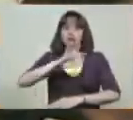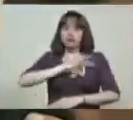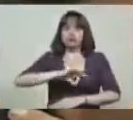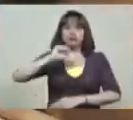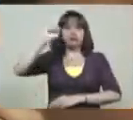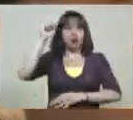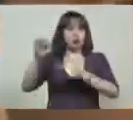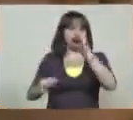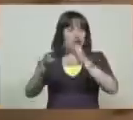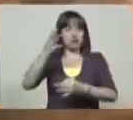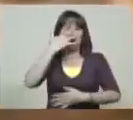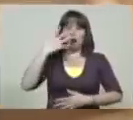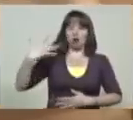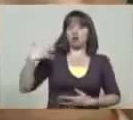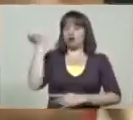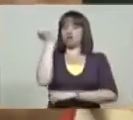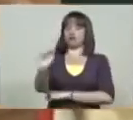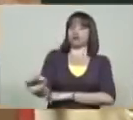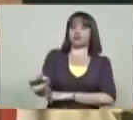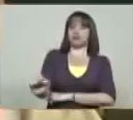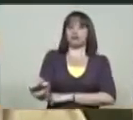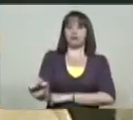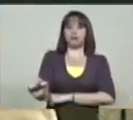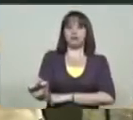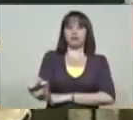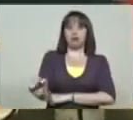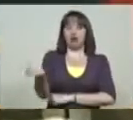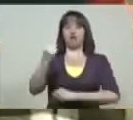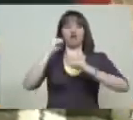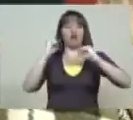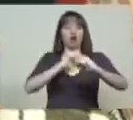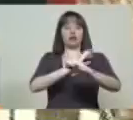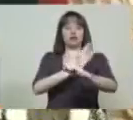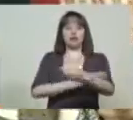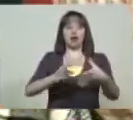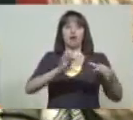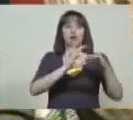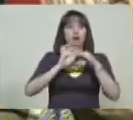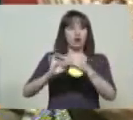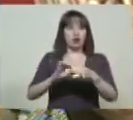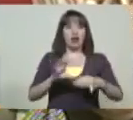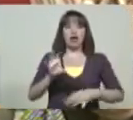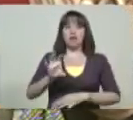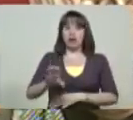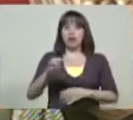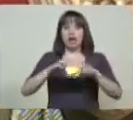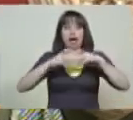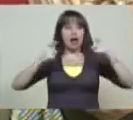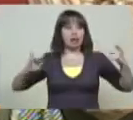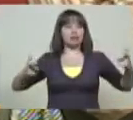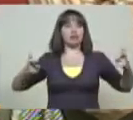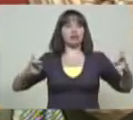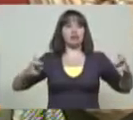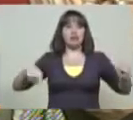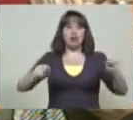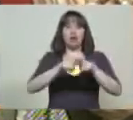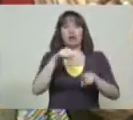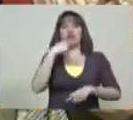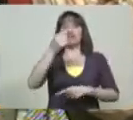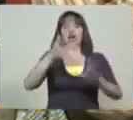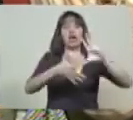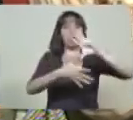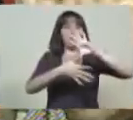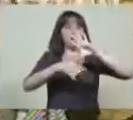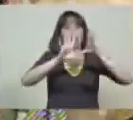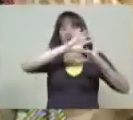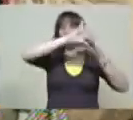Es el orgullo, es la rebeldía, es la fuerza única, es la patria grande, el bolivarianismo, es decir, América,